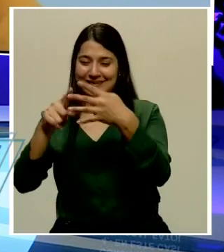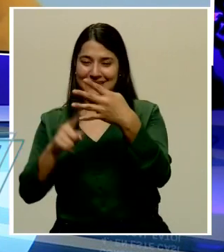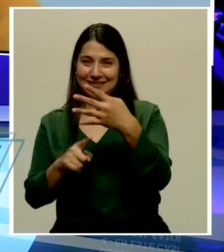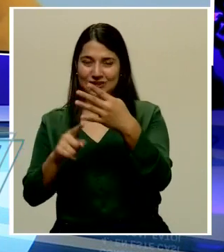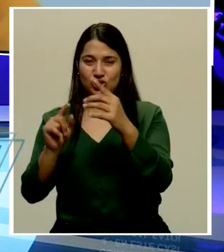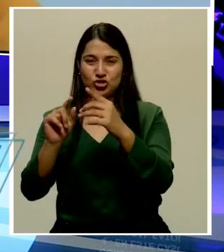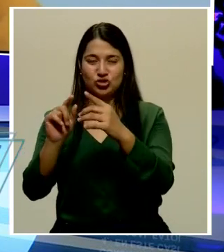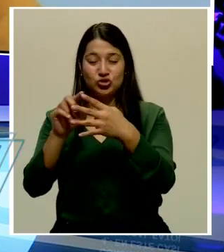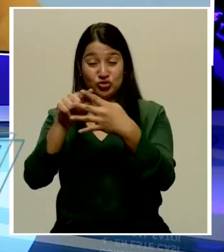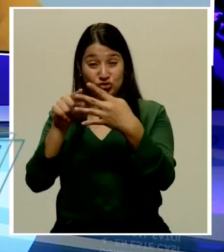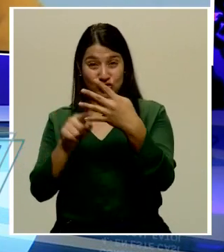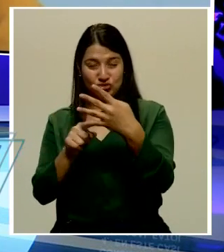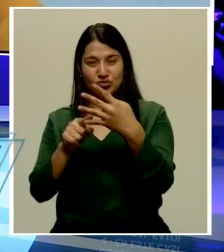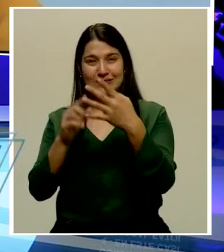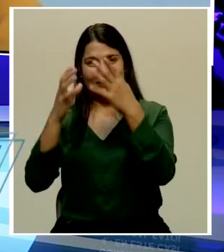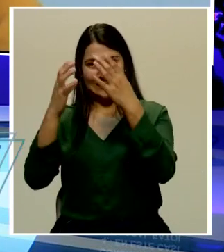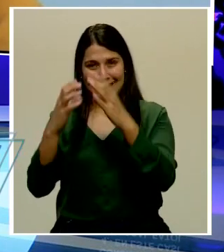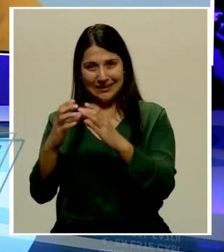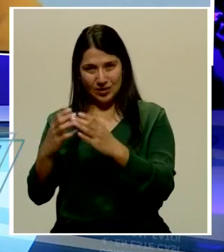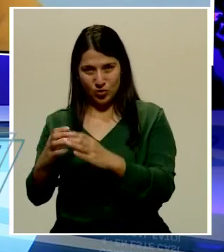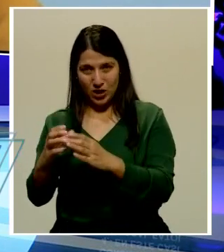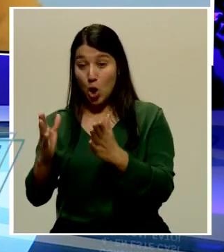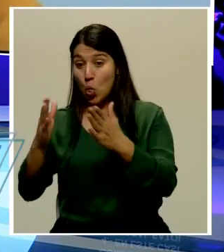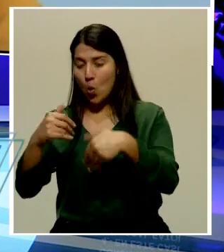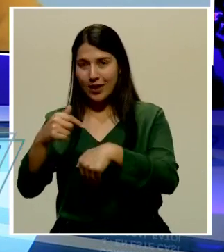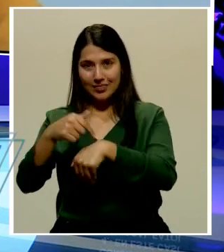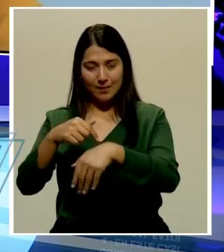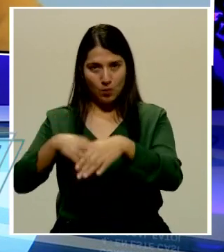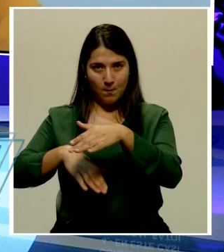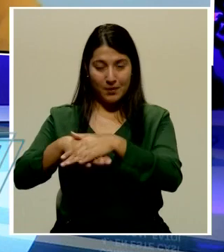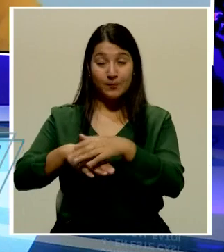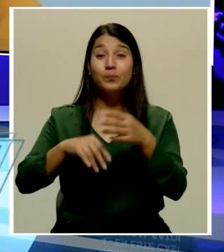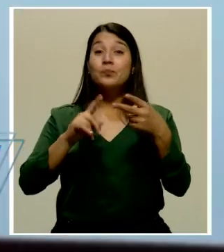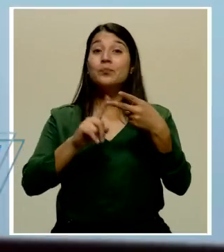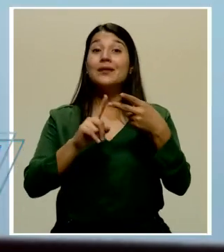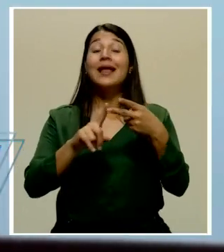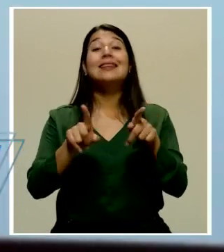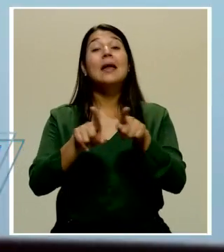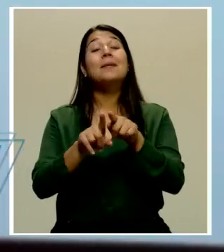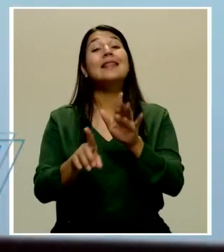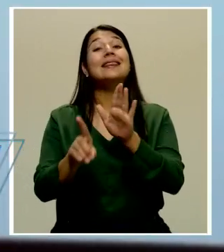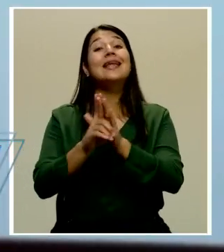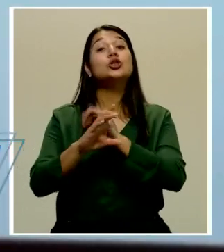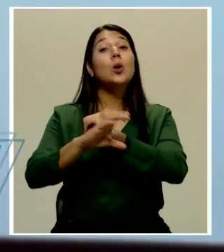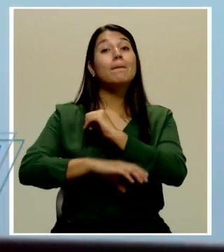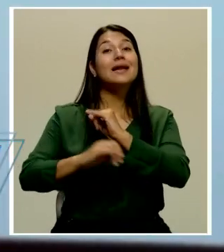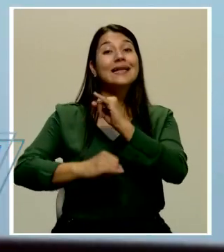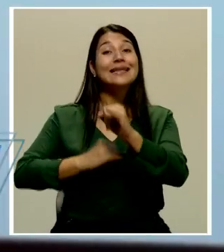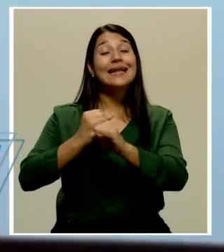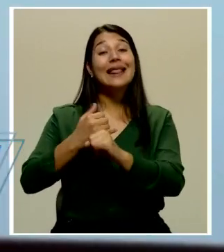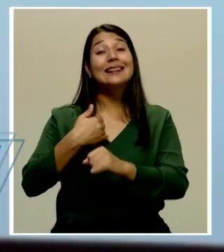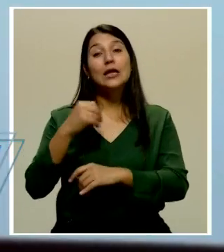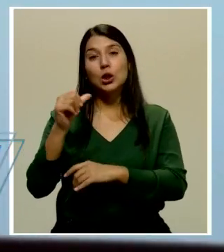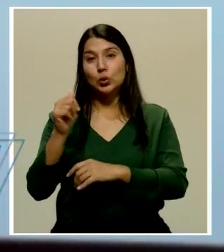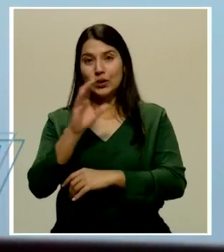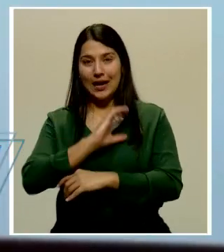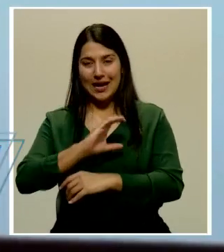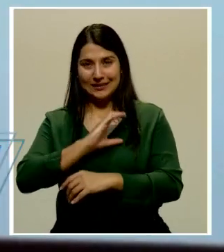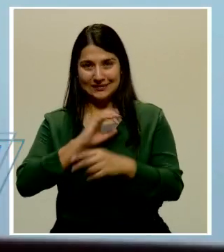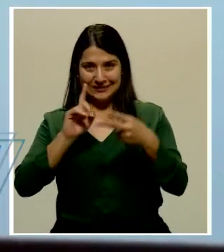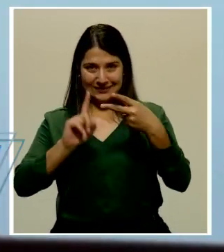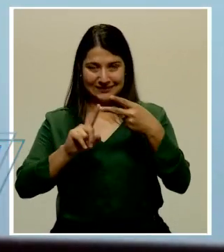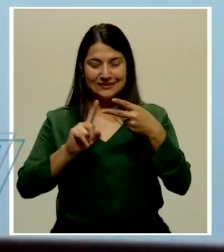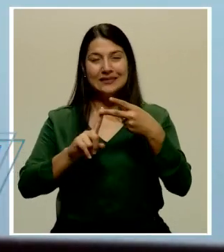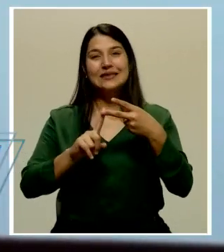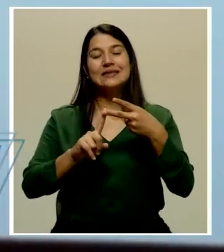Son imprescriptibles. Y otra de las características que tiene el derecho penal internacional es que son crímenes